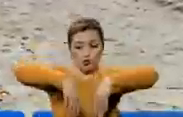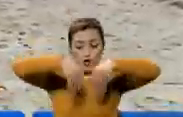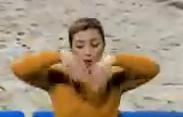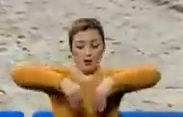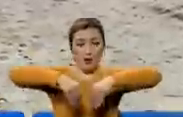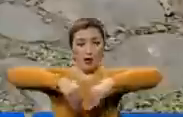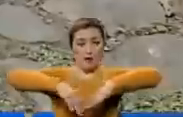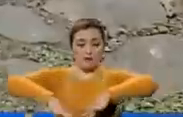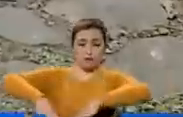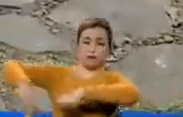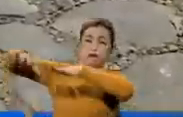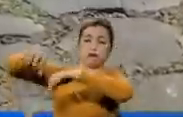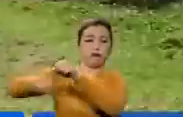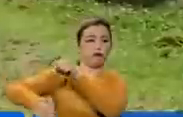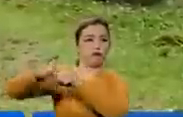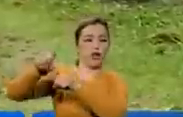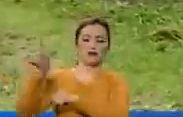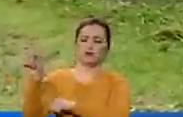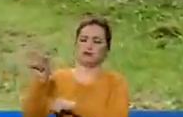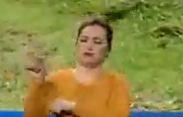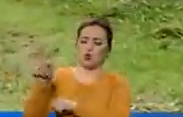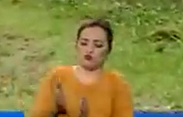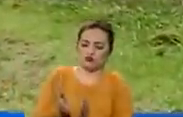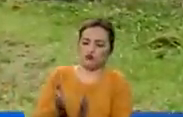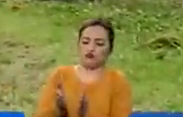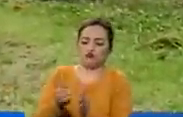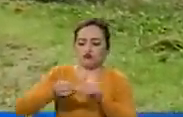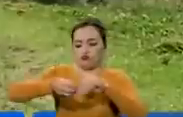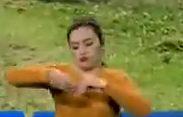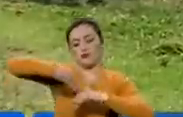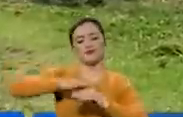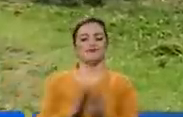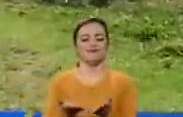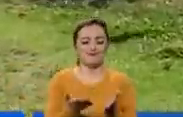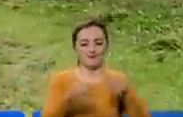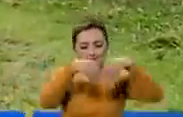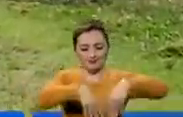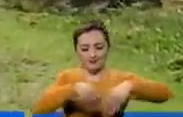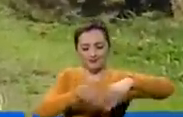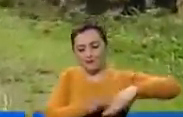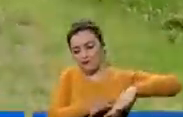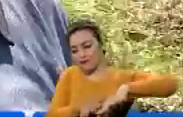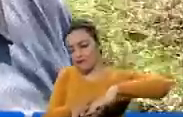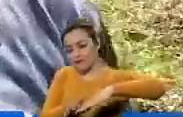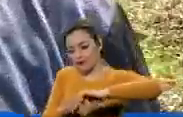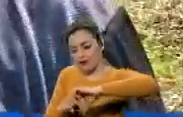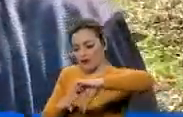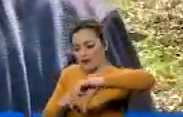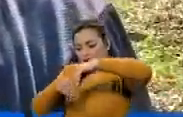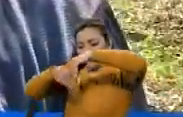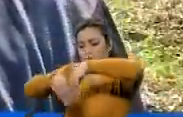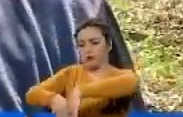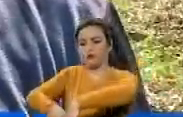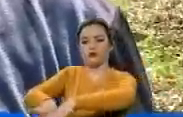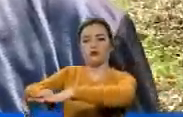las aguas dañen el empedrado de las calles y la situación imposibilite que transiten con normalidad. Ahorita estamos haciendo